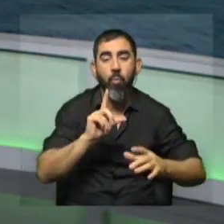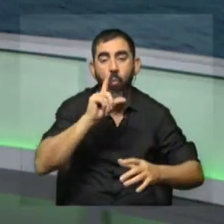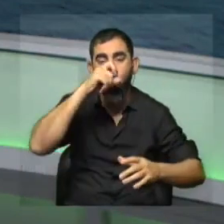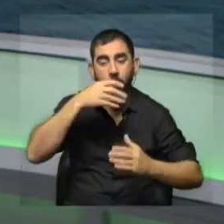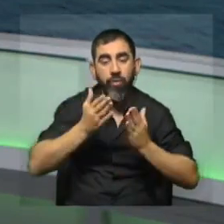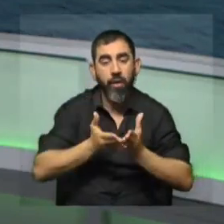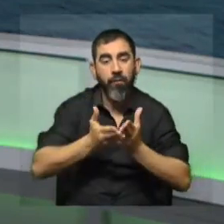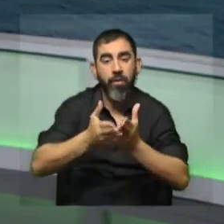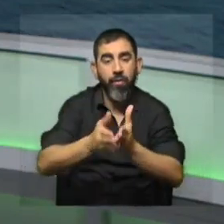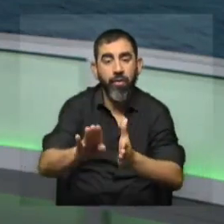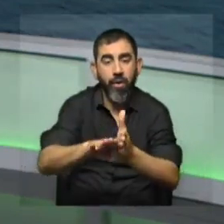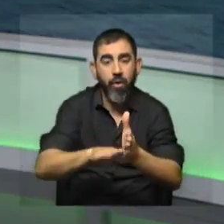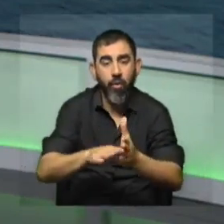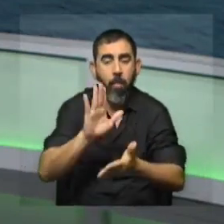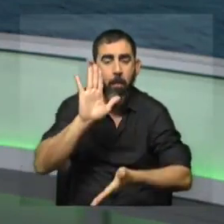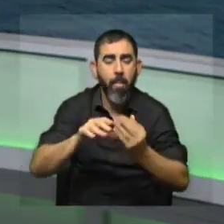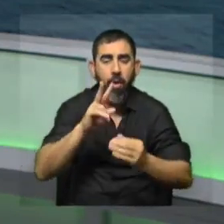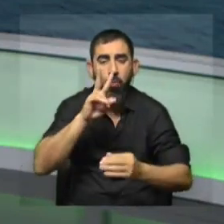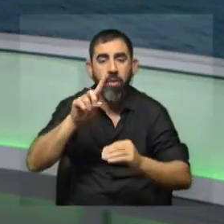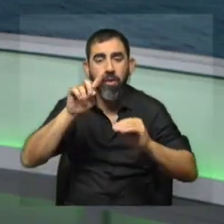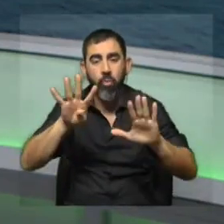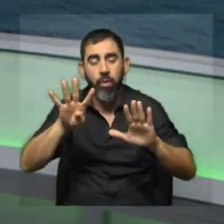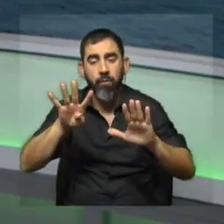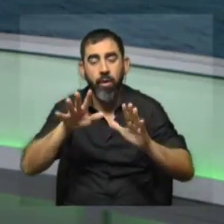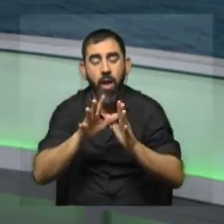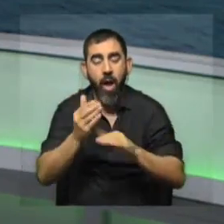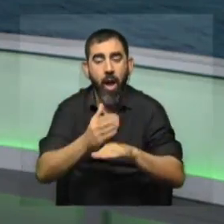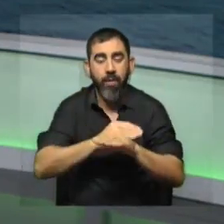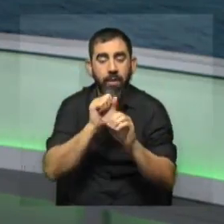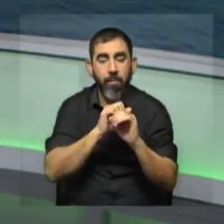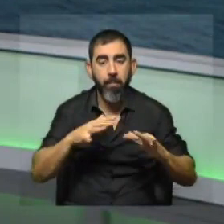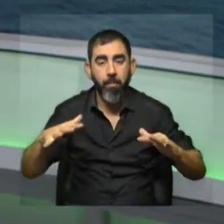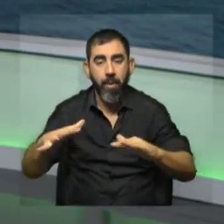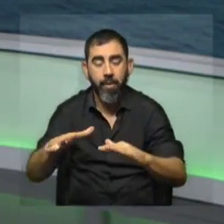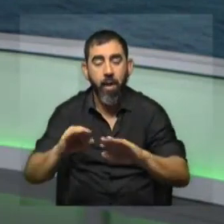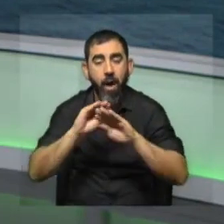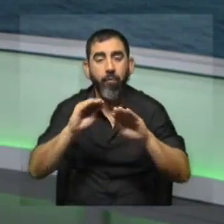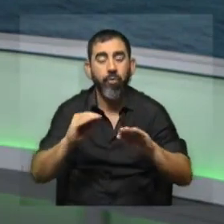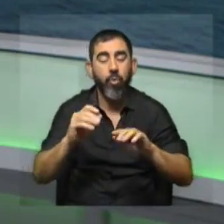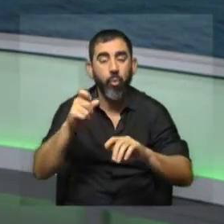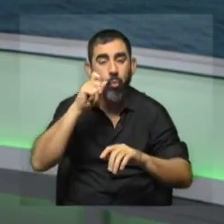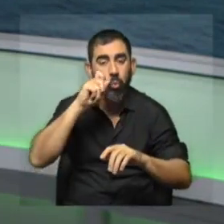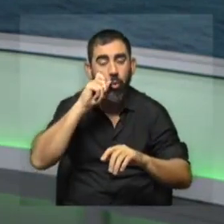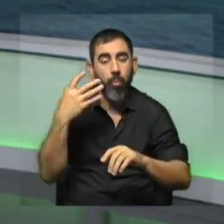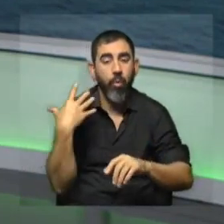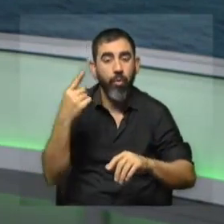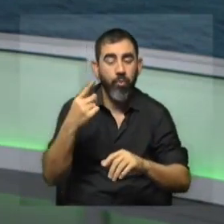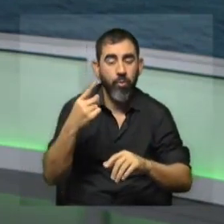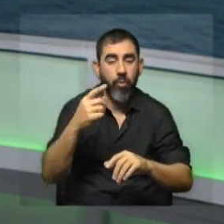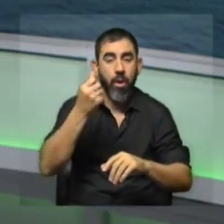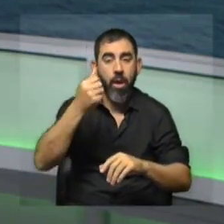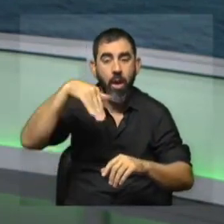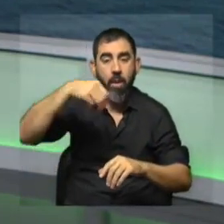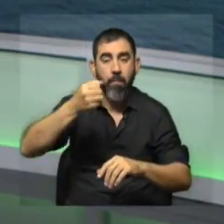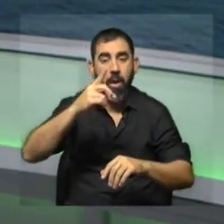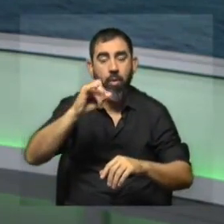verano, superando cifras del año 2019, prepandemia, obviamente, según lo anunció el director de turismo de la comuna capitalina, Fernando Amado, en el